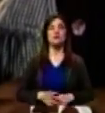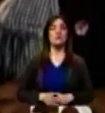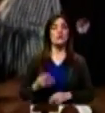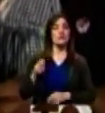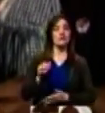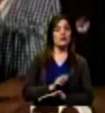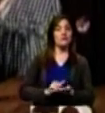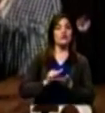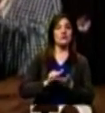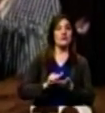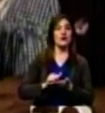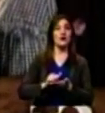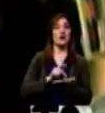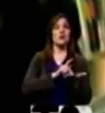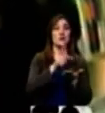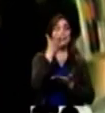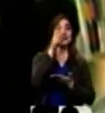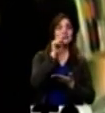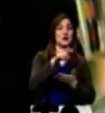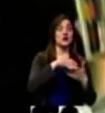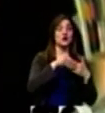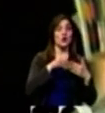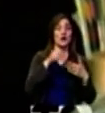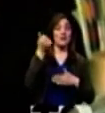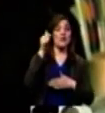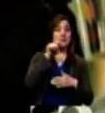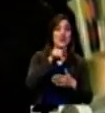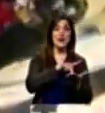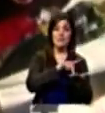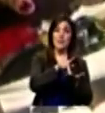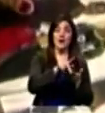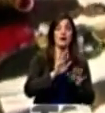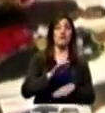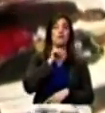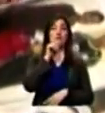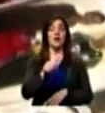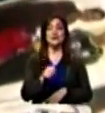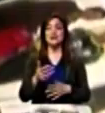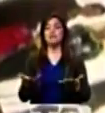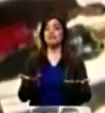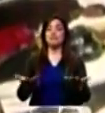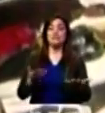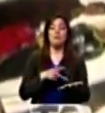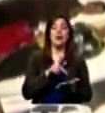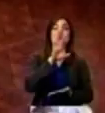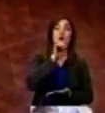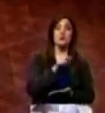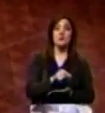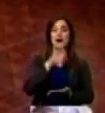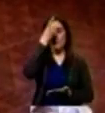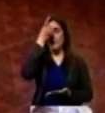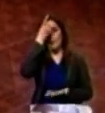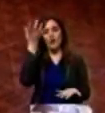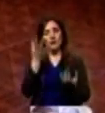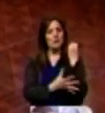Azuayo pactó su viaje por $15,000. 10,000 ya se entregó al coyotero. Ahora queda el dolor de no saber sobre su ubicación y una gran deuda